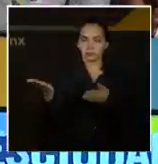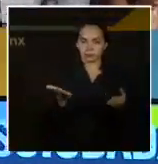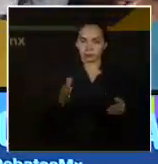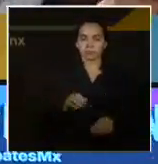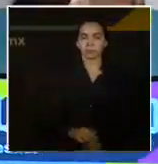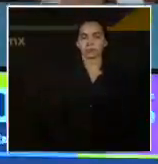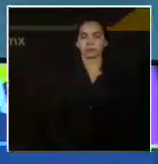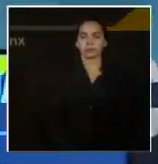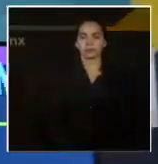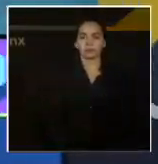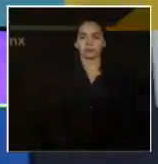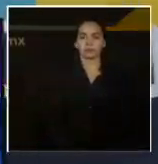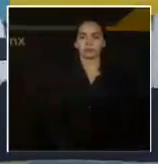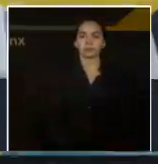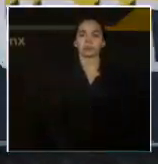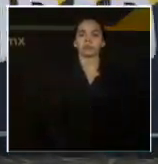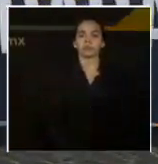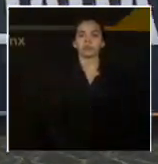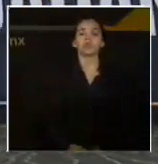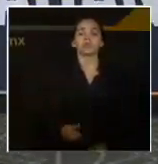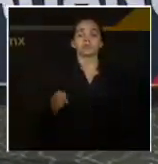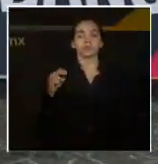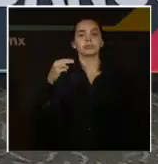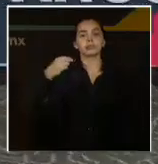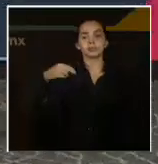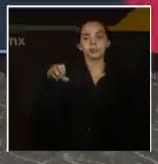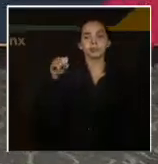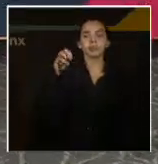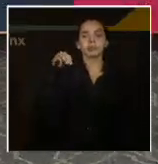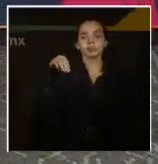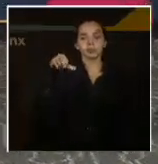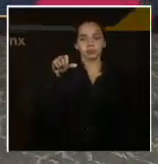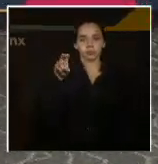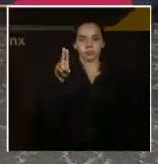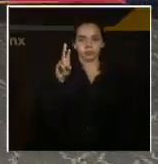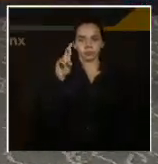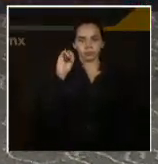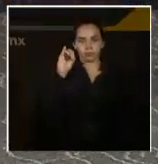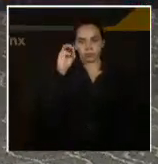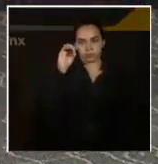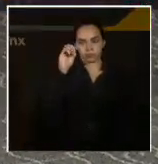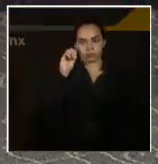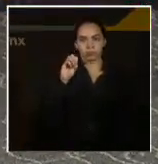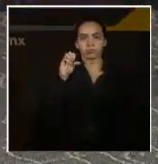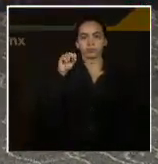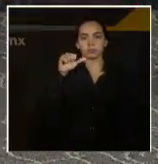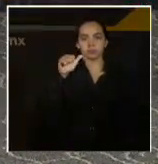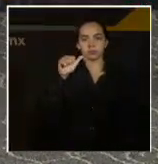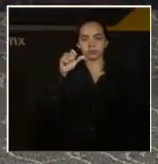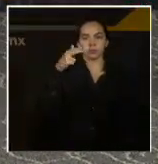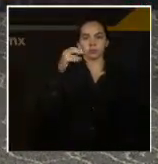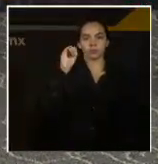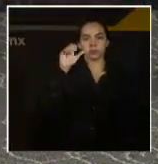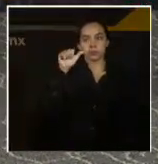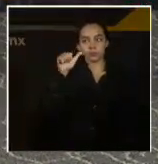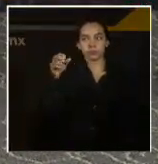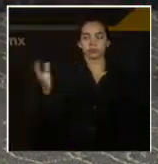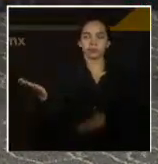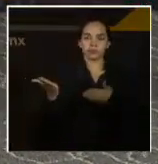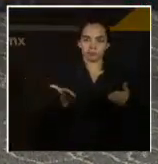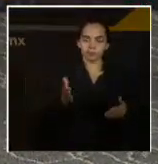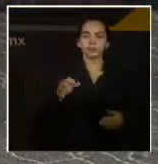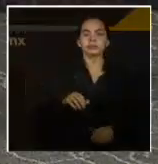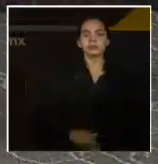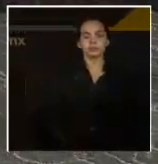Ciudadano. También llamamos al candidato Mauricio Sahuí Rivero, del Partido Revolucionario Institucional, Partido Verde Ecologista